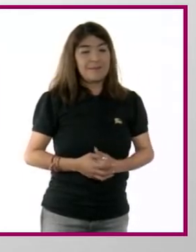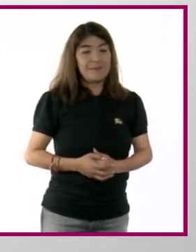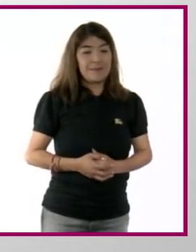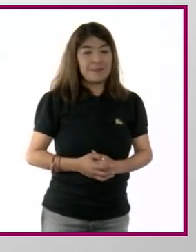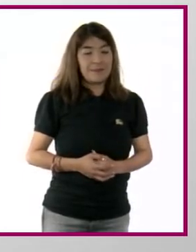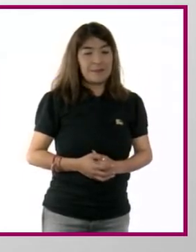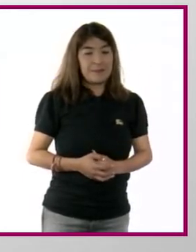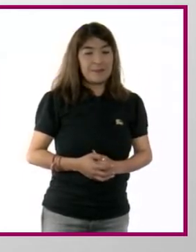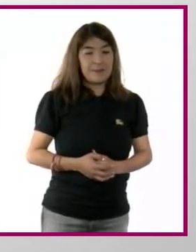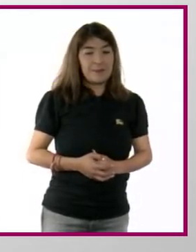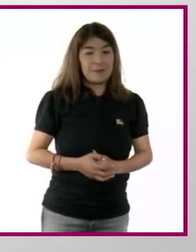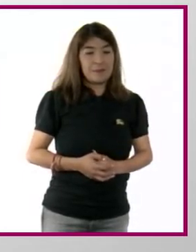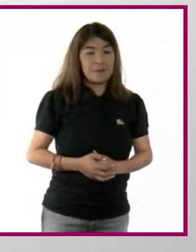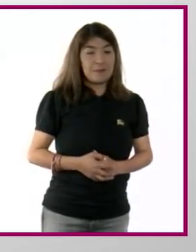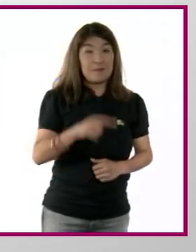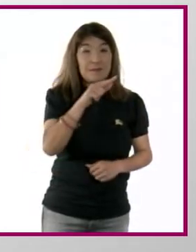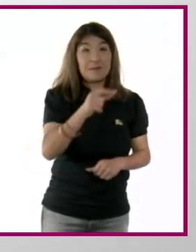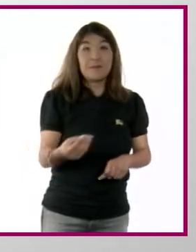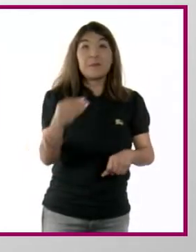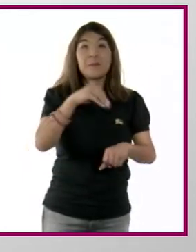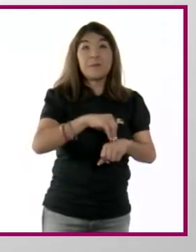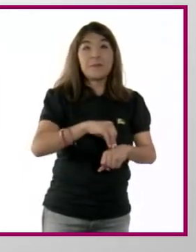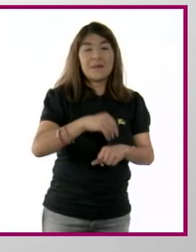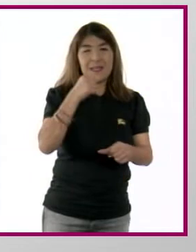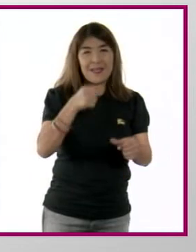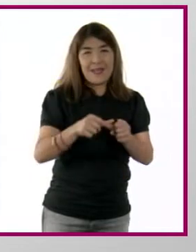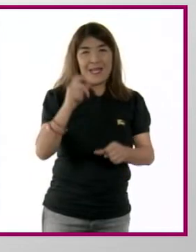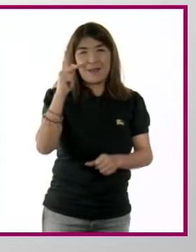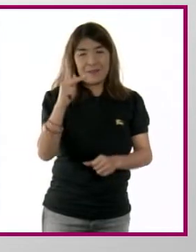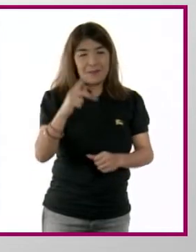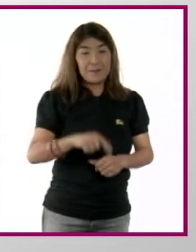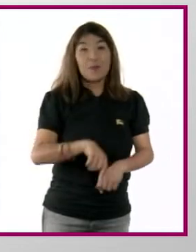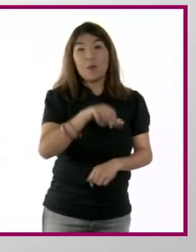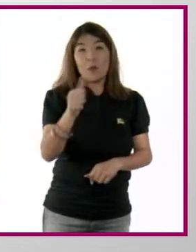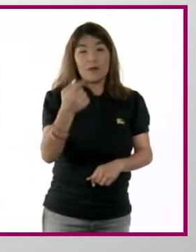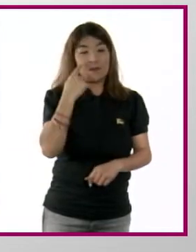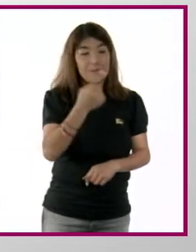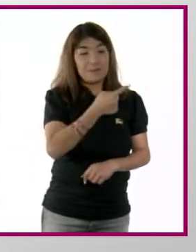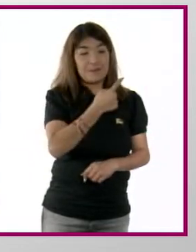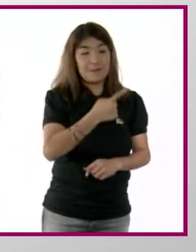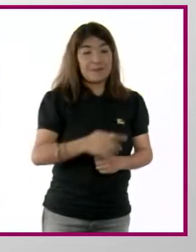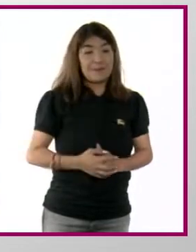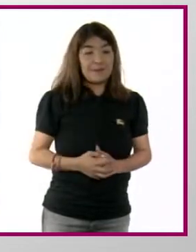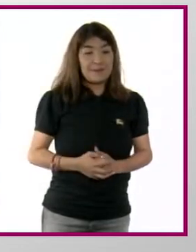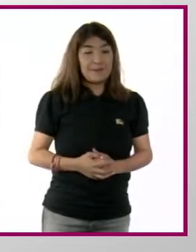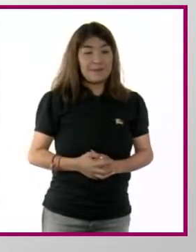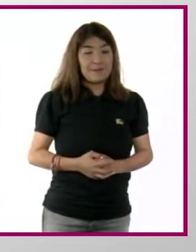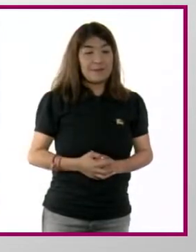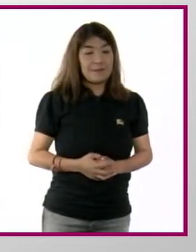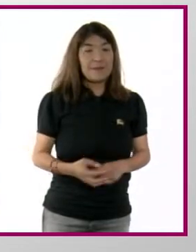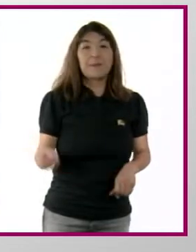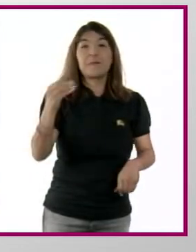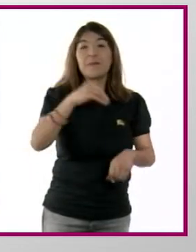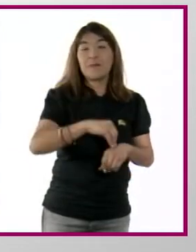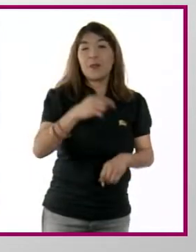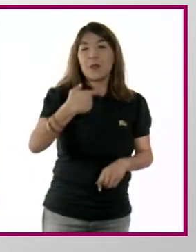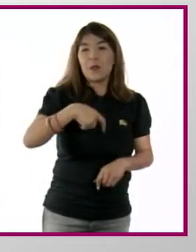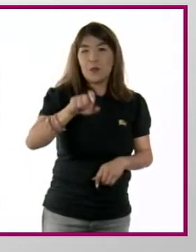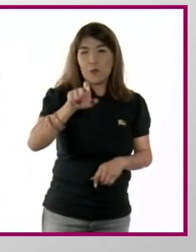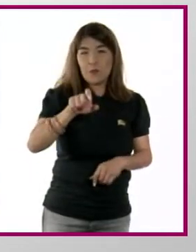conocen a Alicia. A esa le asignaremos la letra P. Otra podría ser: Dithmara es lectora. Le asignamos la letra